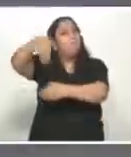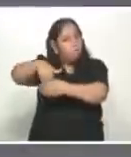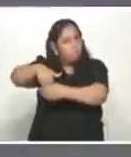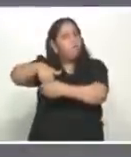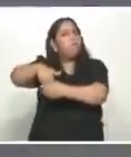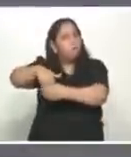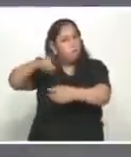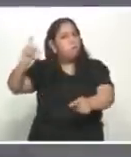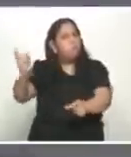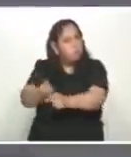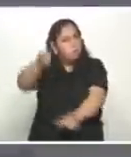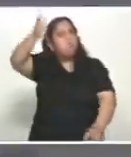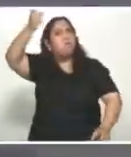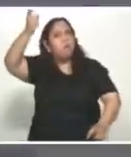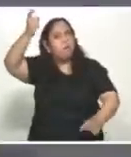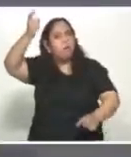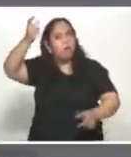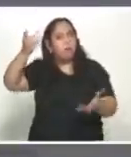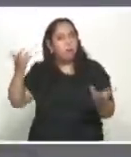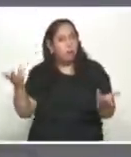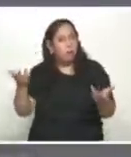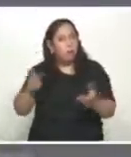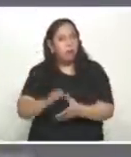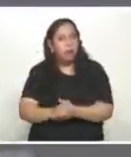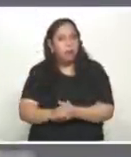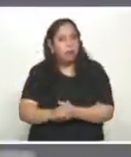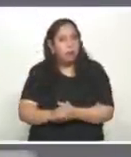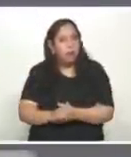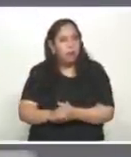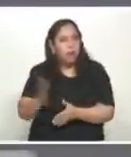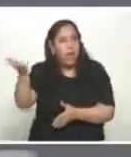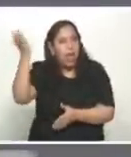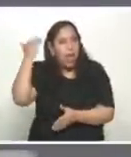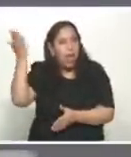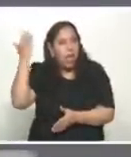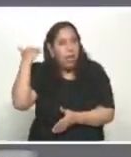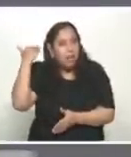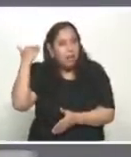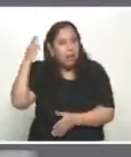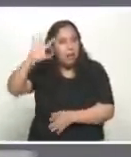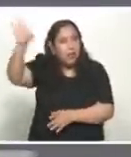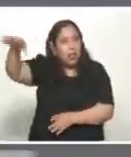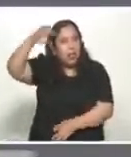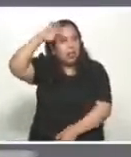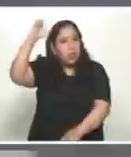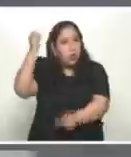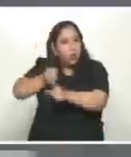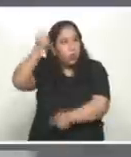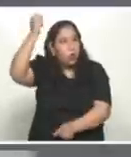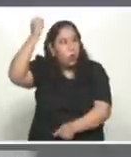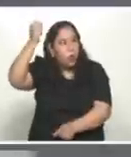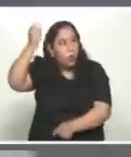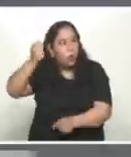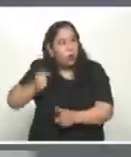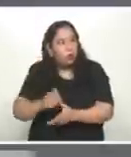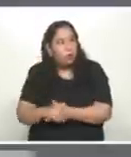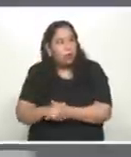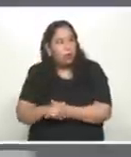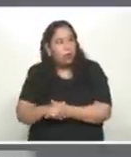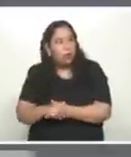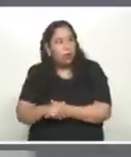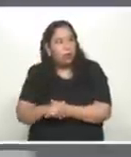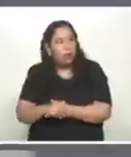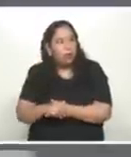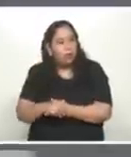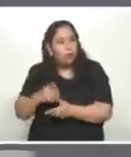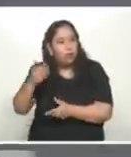legítimamente contra el mayor crimen que se ha cometido en la sociedad, que es el golpe de Estado que instaló, no un grupo de poder,